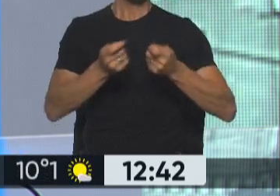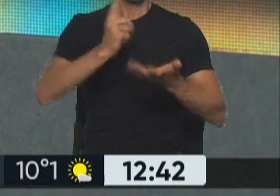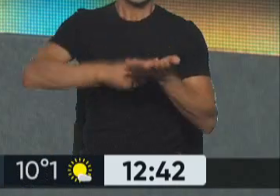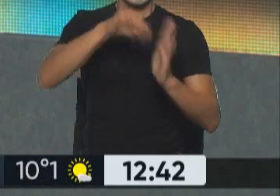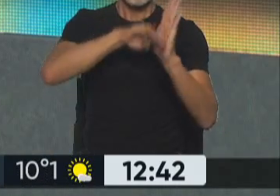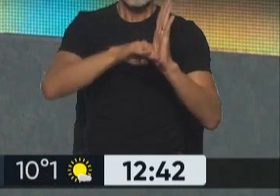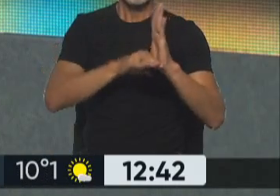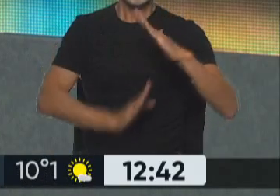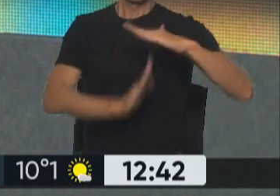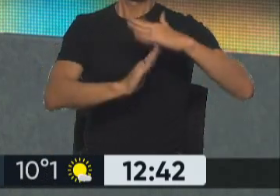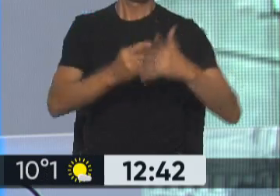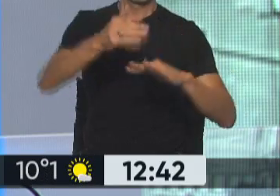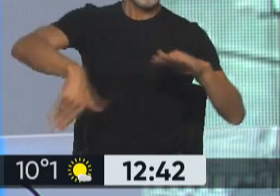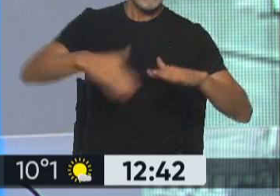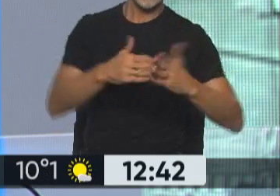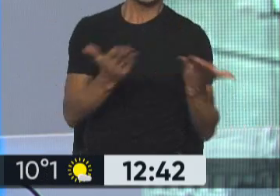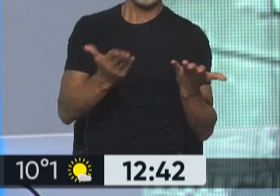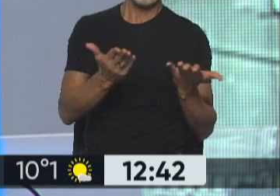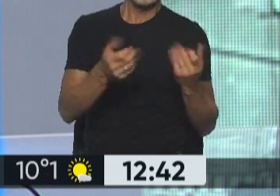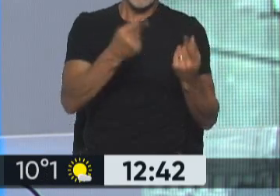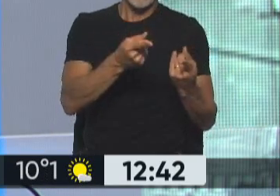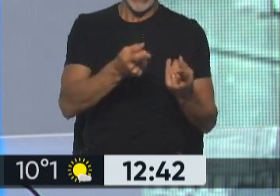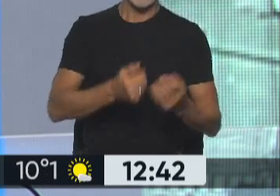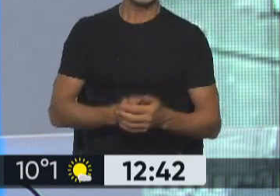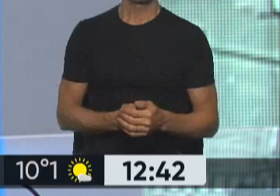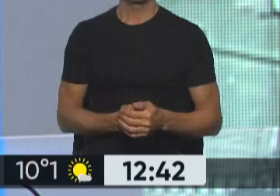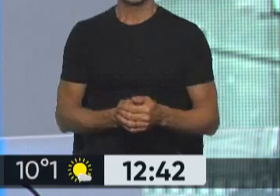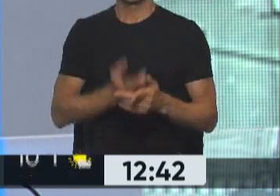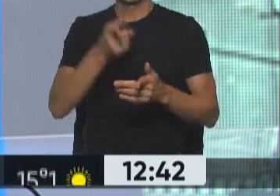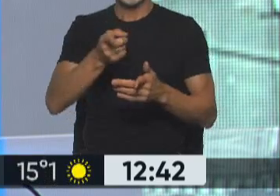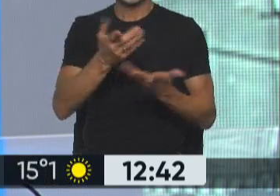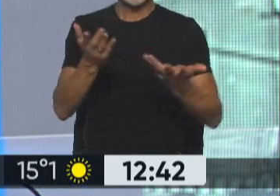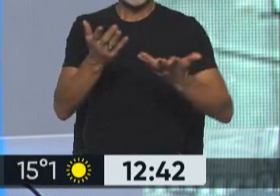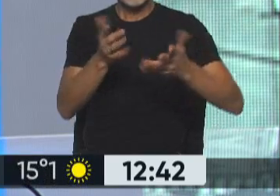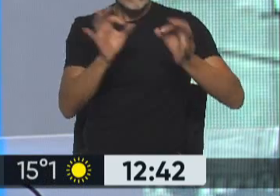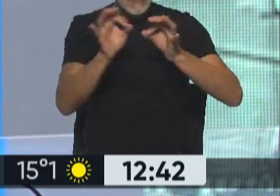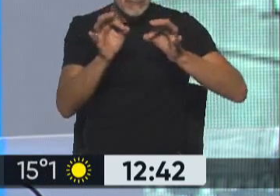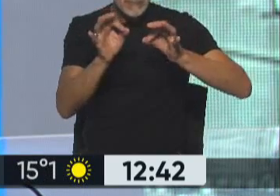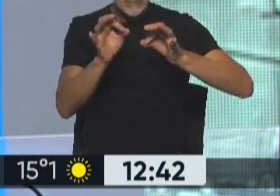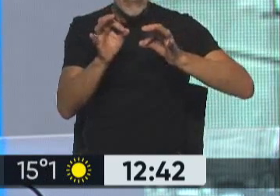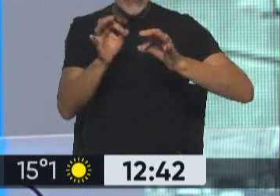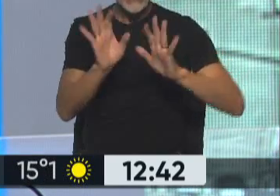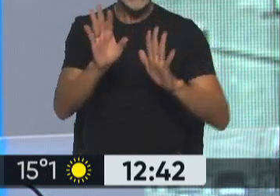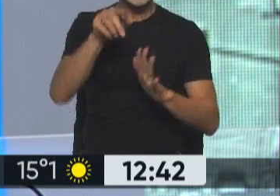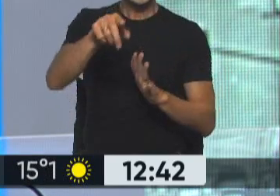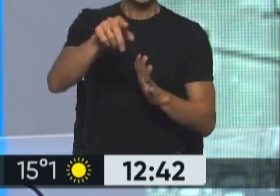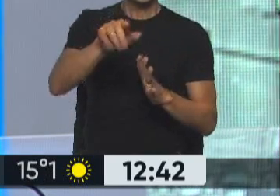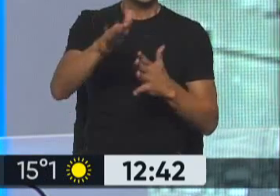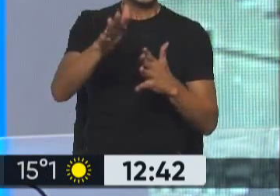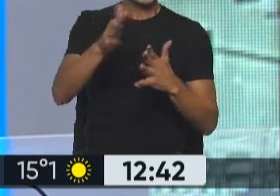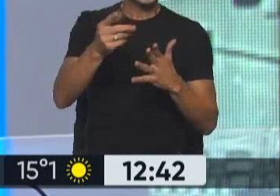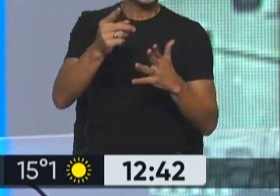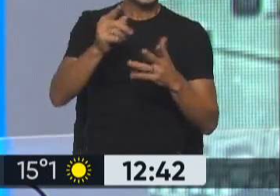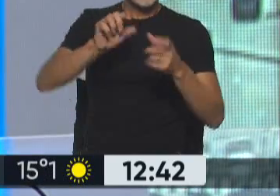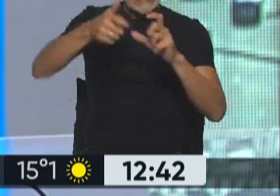que tiene que ver claro los aumentos anteriores con lo cual de otros rubros con lo cual eso es una especie de siempre es una especie de